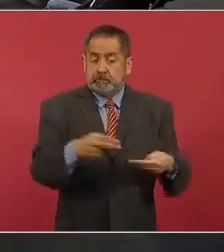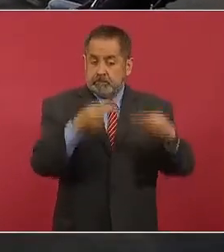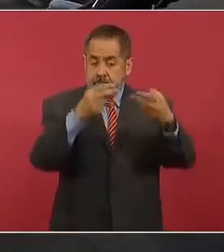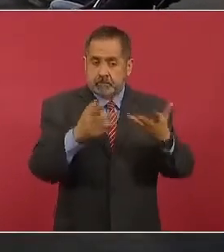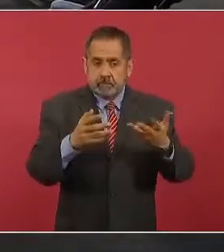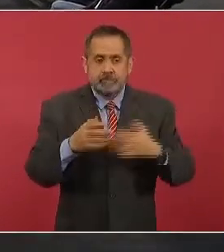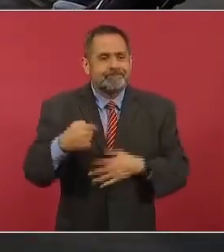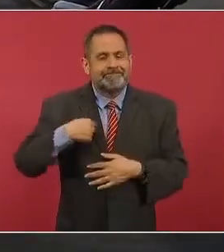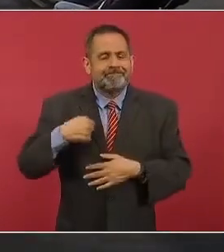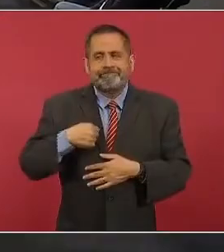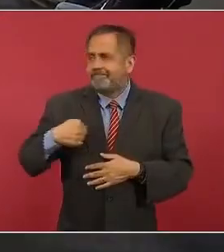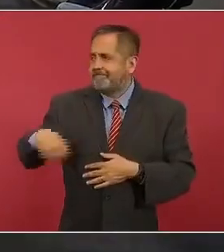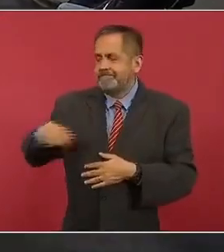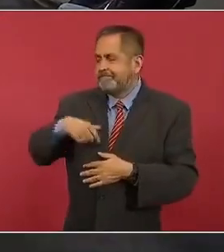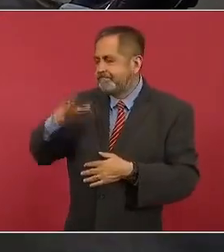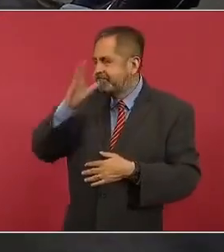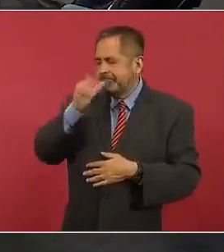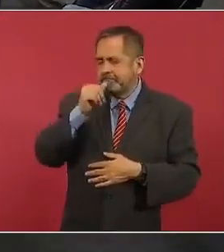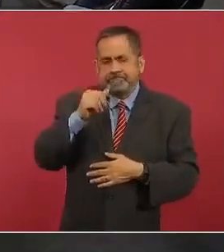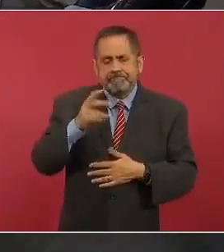pero nosotros no podemos